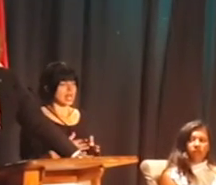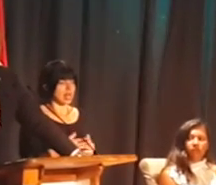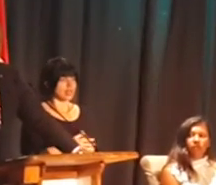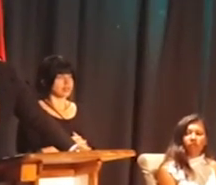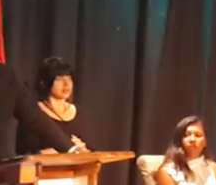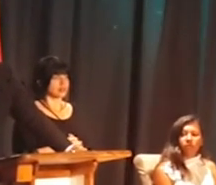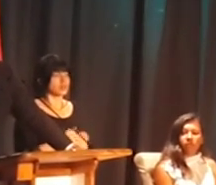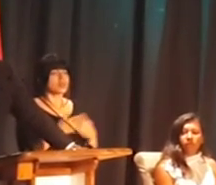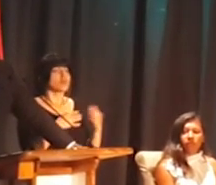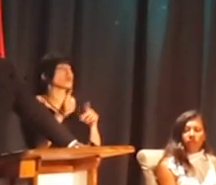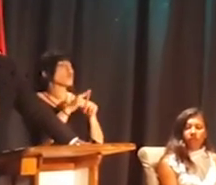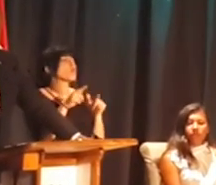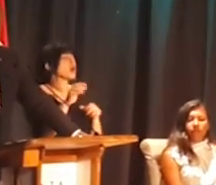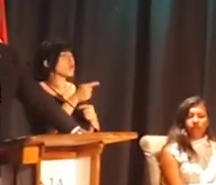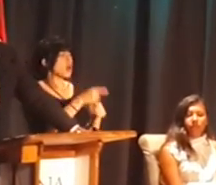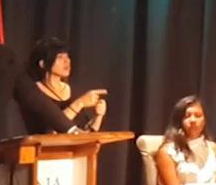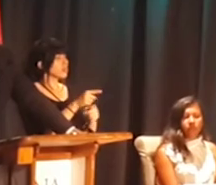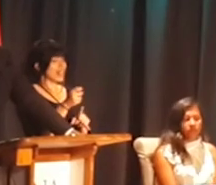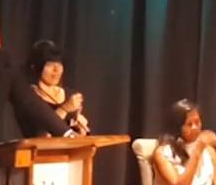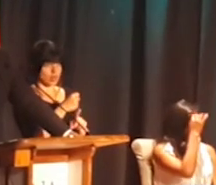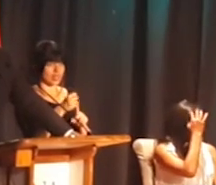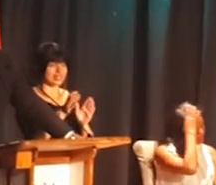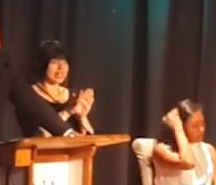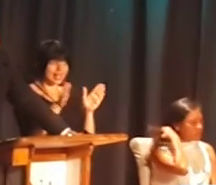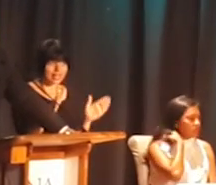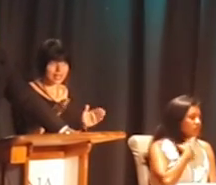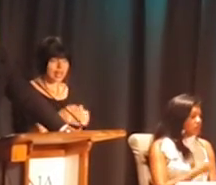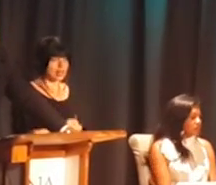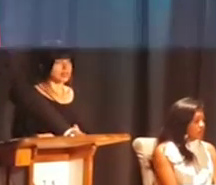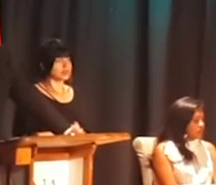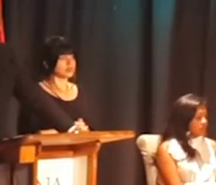No importa de dónde venga, la violencia en general.